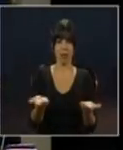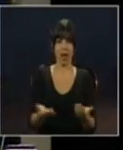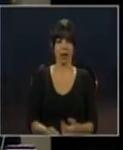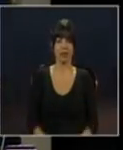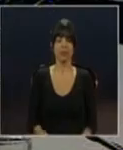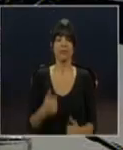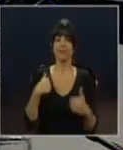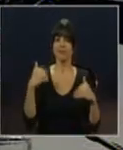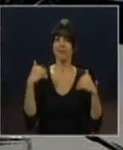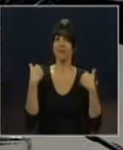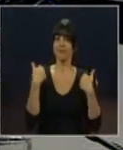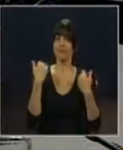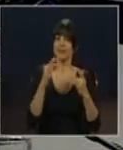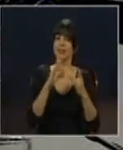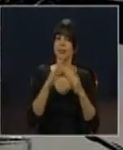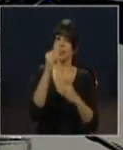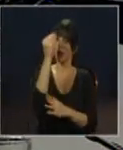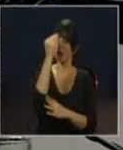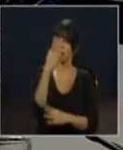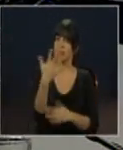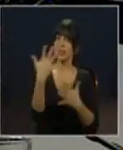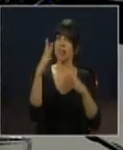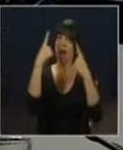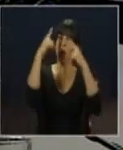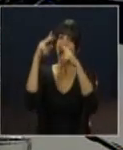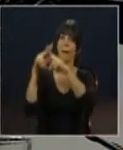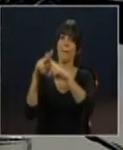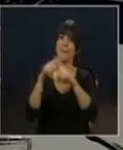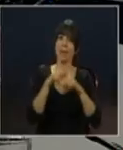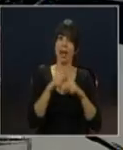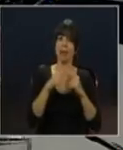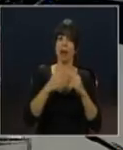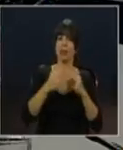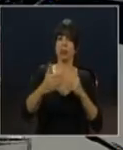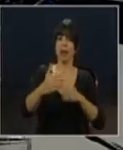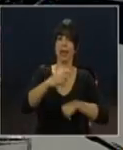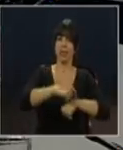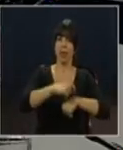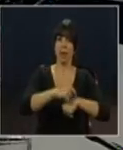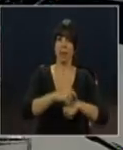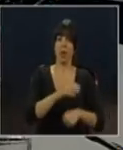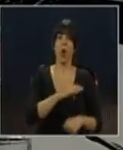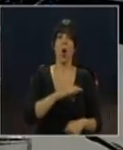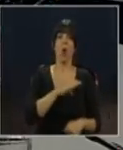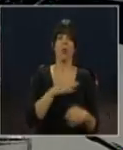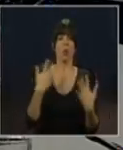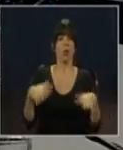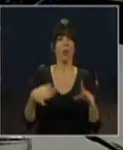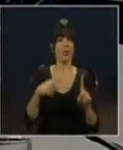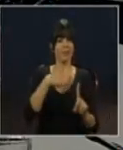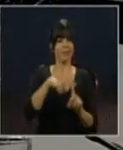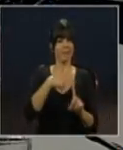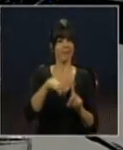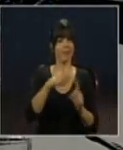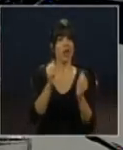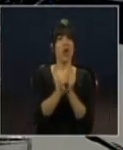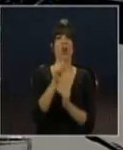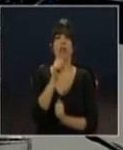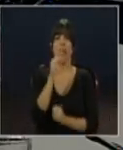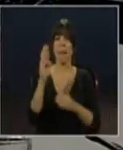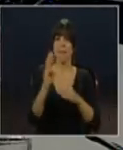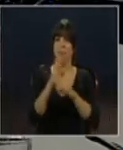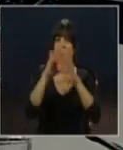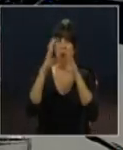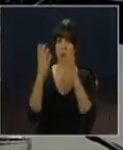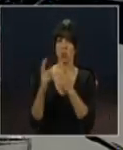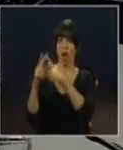Me complace especialmente señalar el haber logrado un préstamo de largo plazo y en condiciones muy favorables con el Banco Mundial